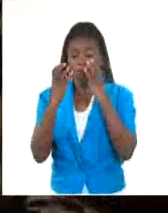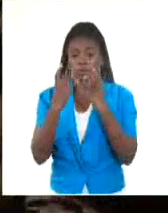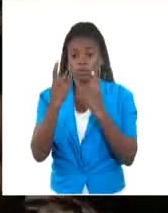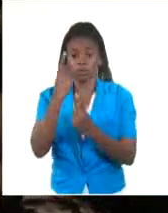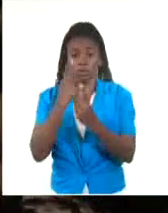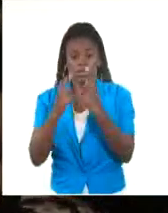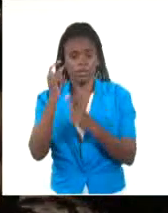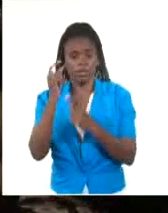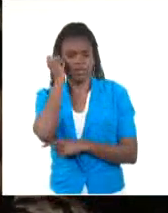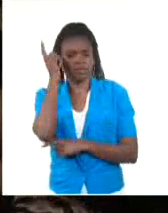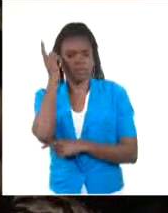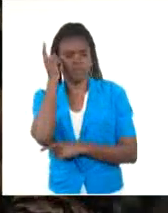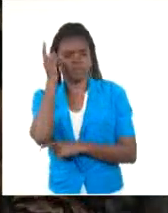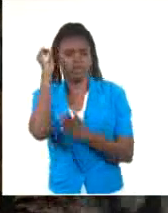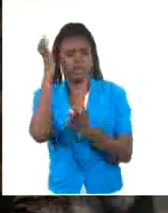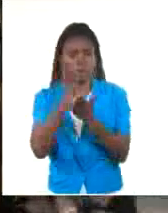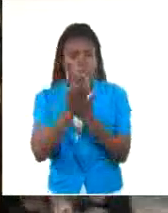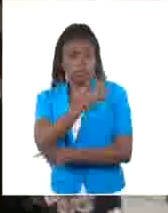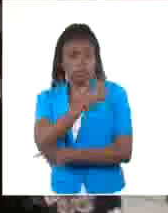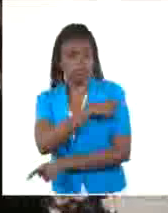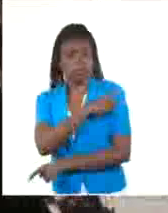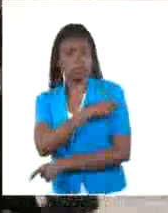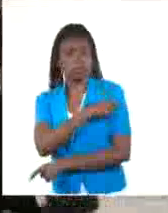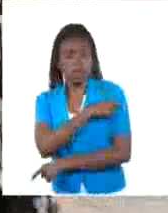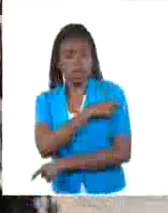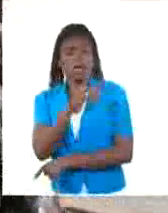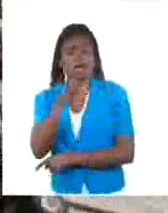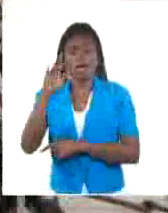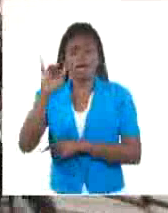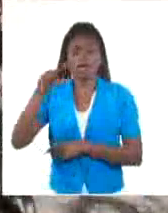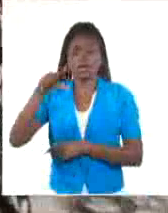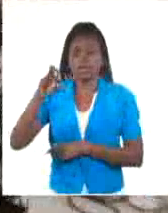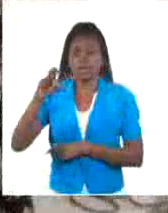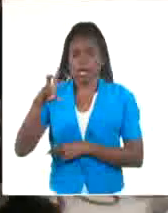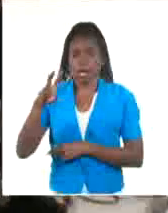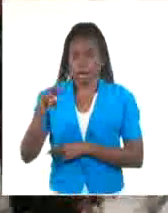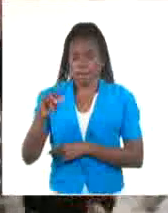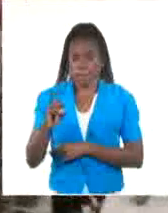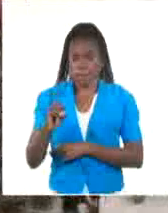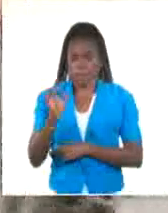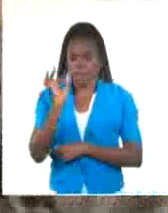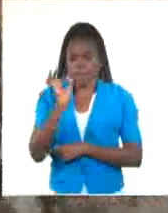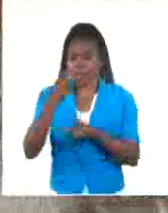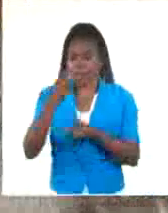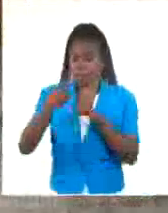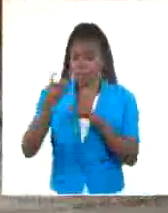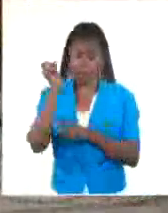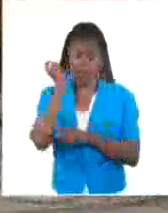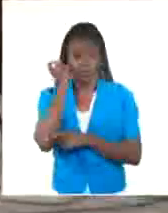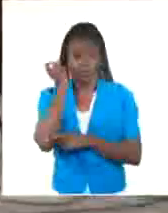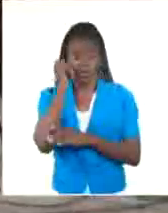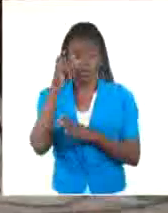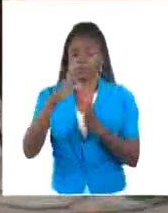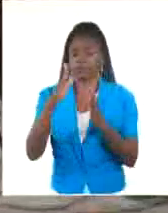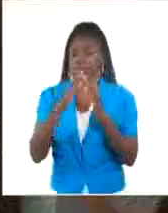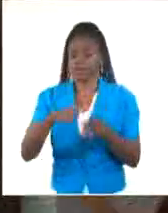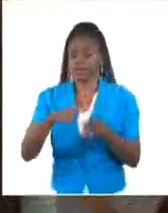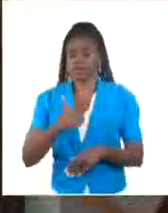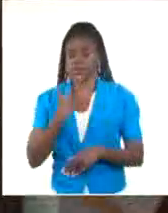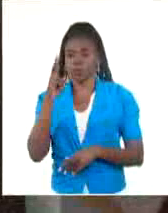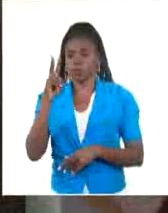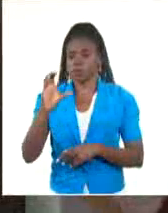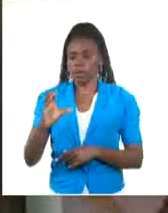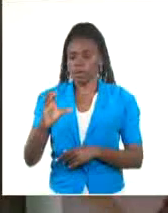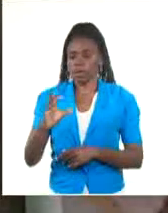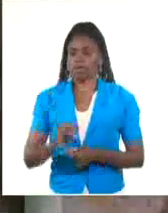su experiencia en la escuela primaria de Riquelme en Quemado de Güines y Antoinette Gutiérrez desde la Casa de Cultura de